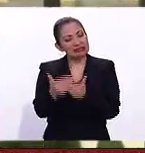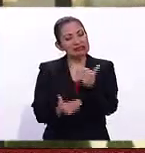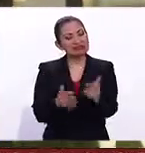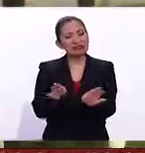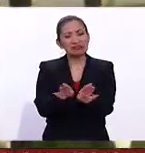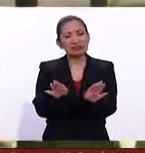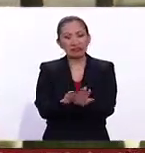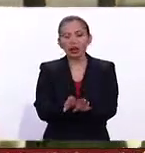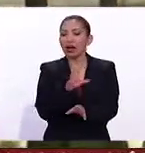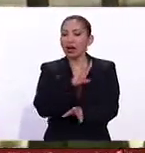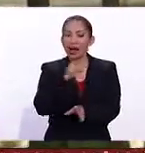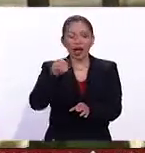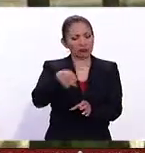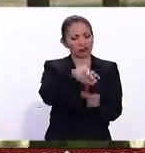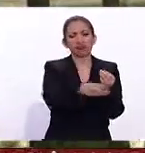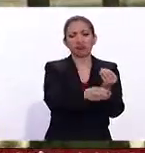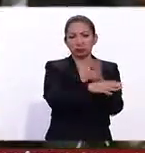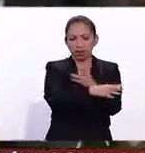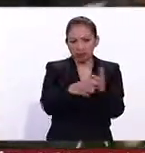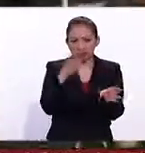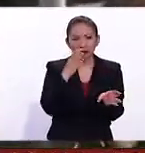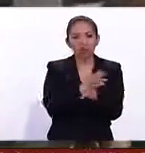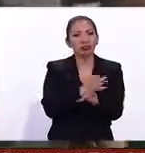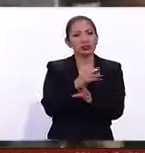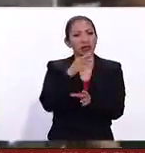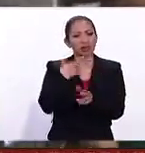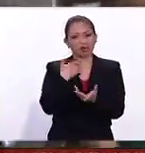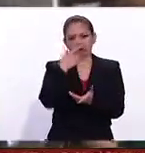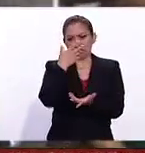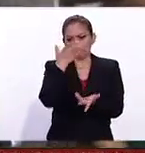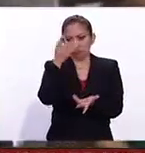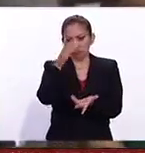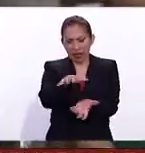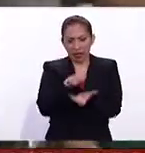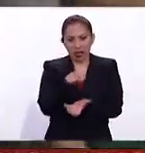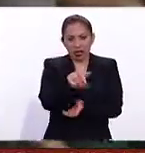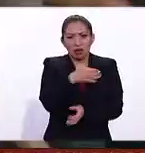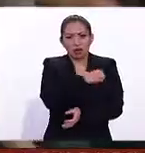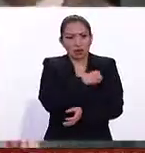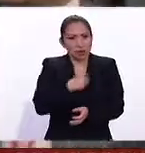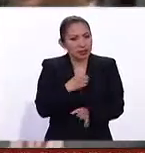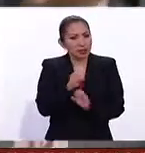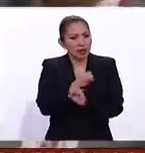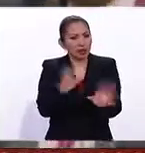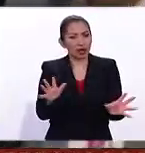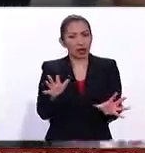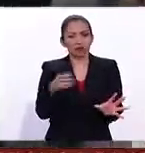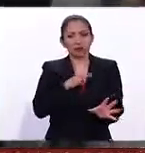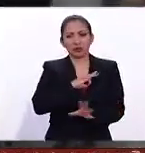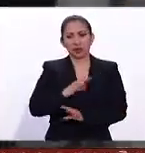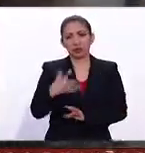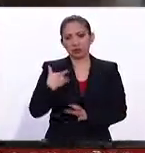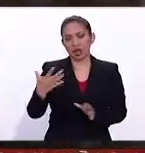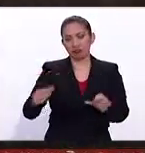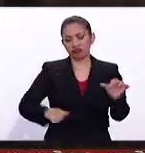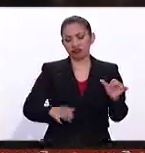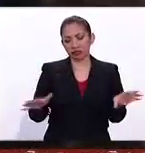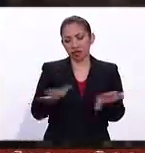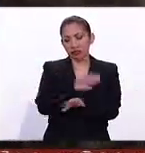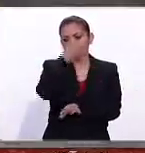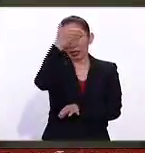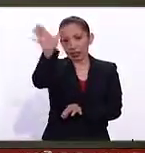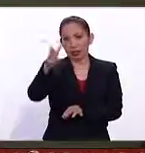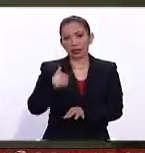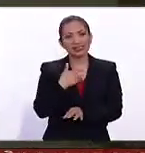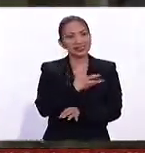hay todos los elementos a la mano para que ese compromiso sea claro y que podamos actuar frente al cambio